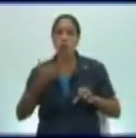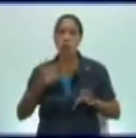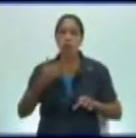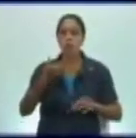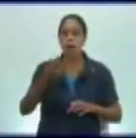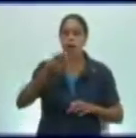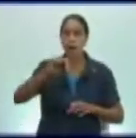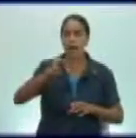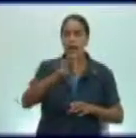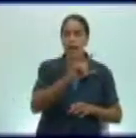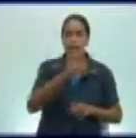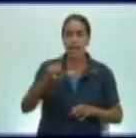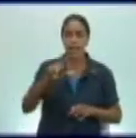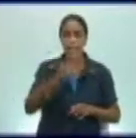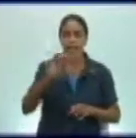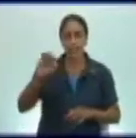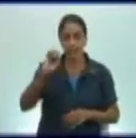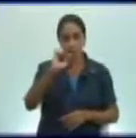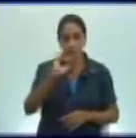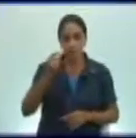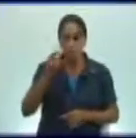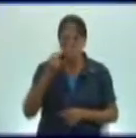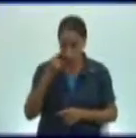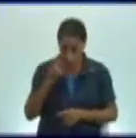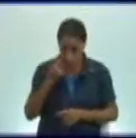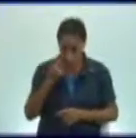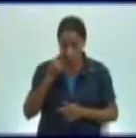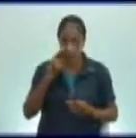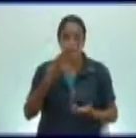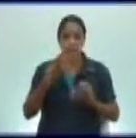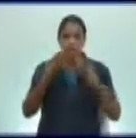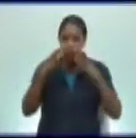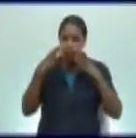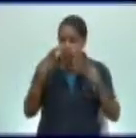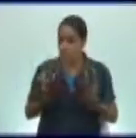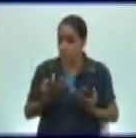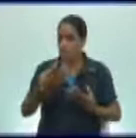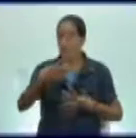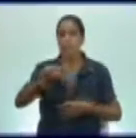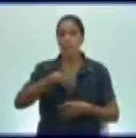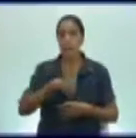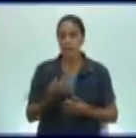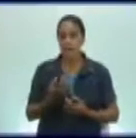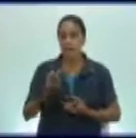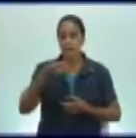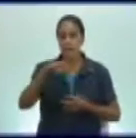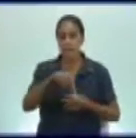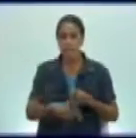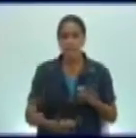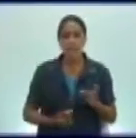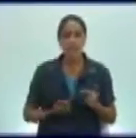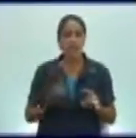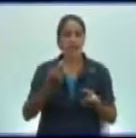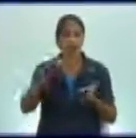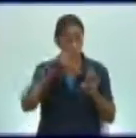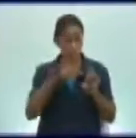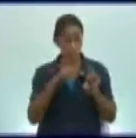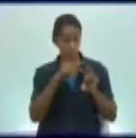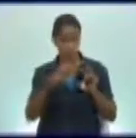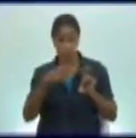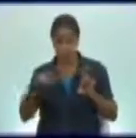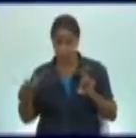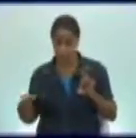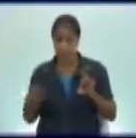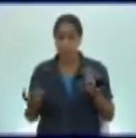parte interior. Vamos a ver posteriormente la importancia que tiene esta segmentación para